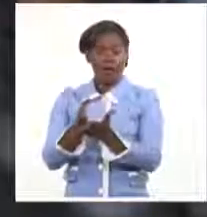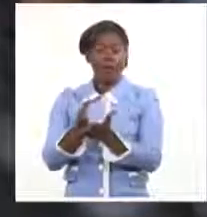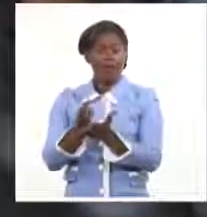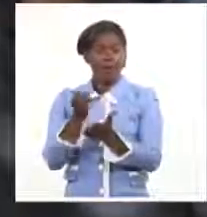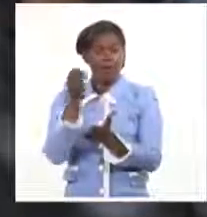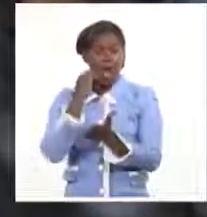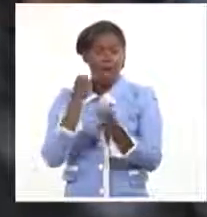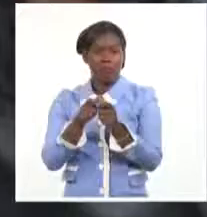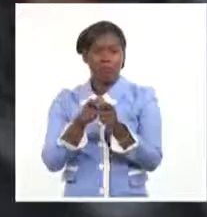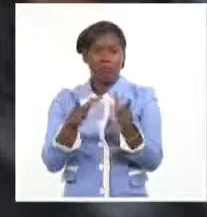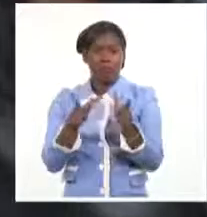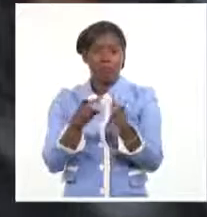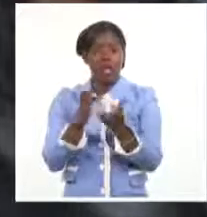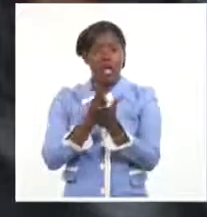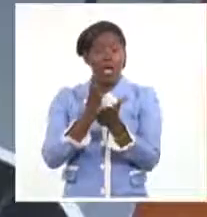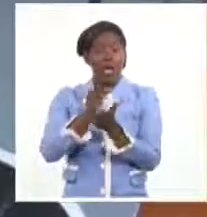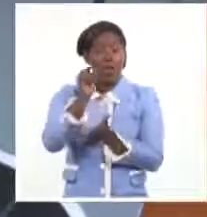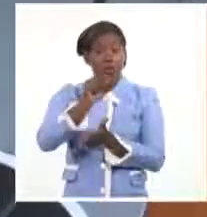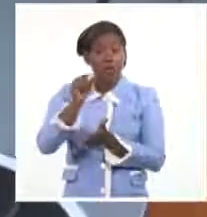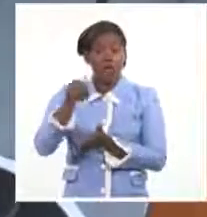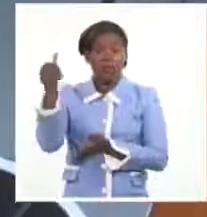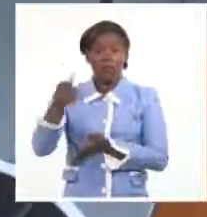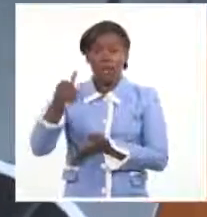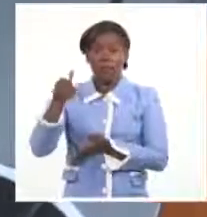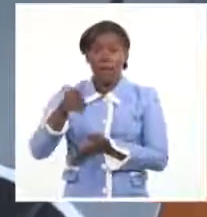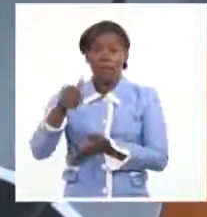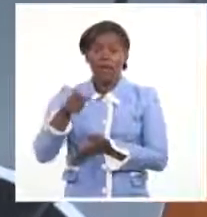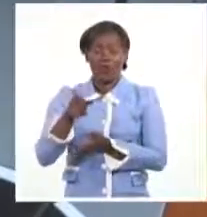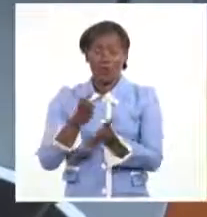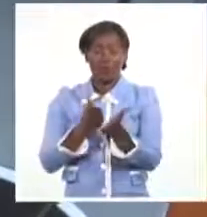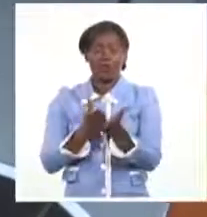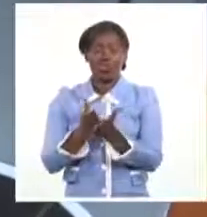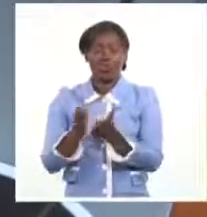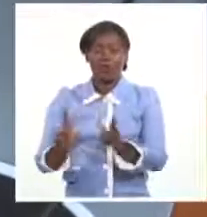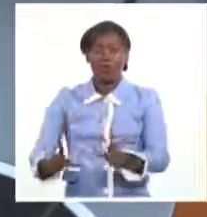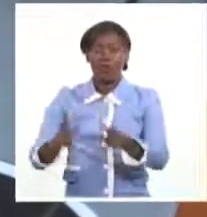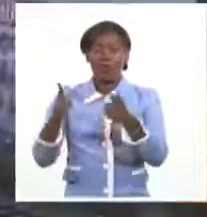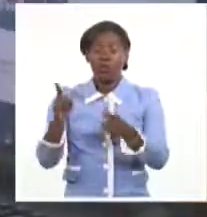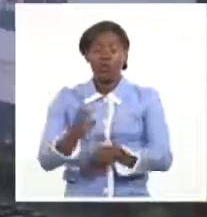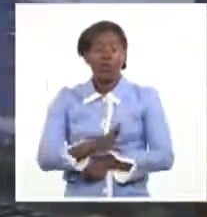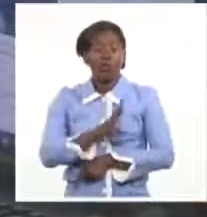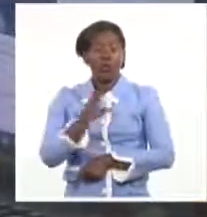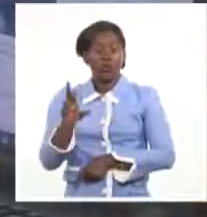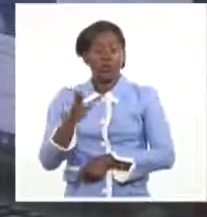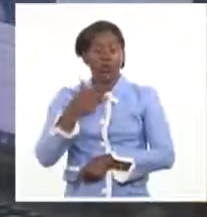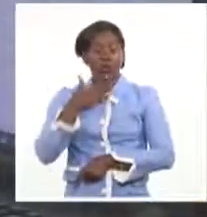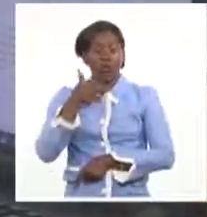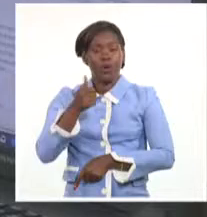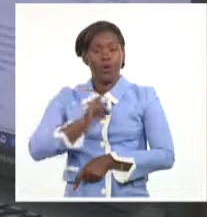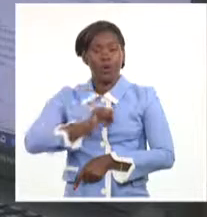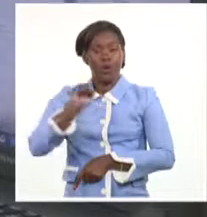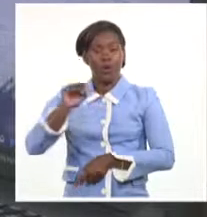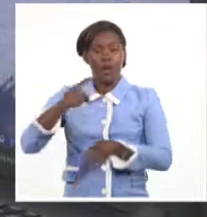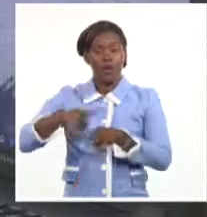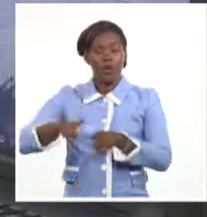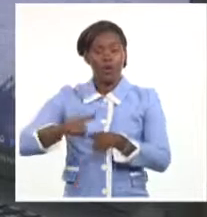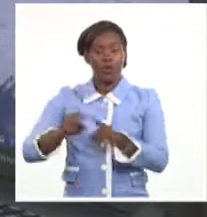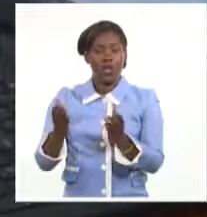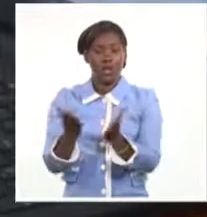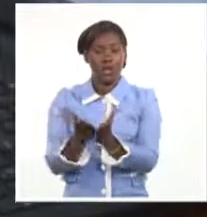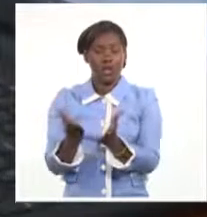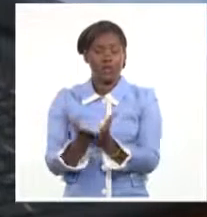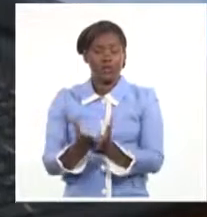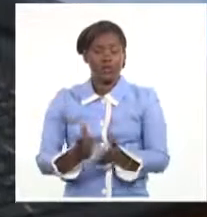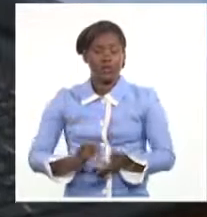nación que siguen el legado de los valientes revolucionarios Luis y Sergio Saiz Montes de Oca. Desde